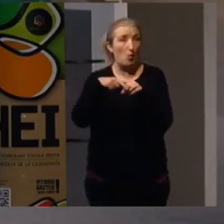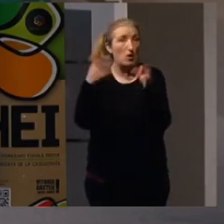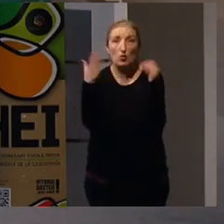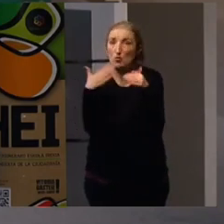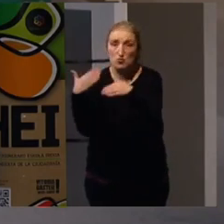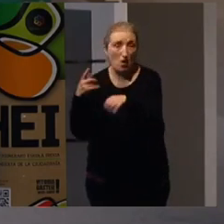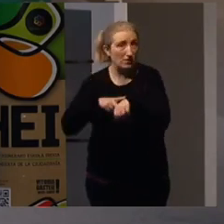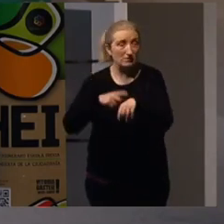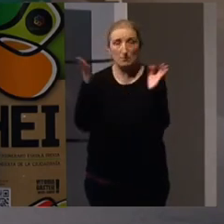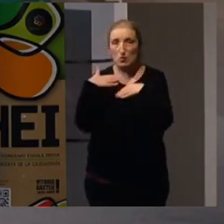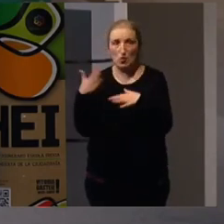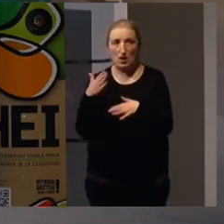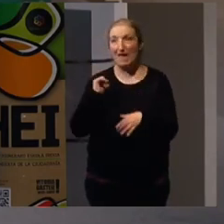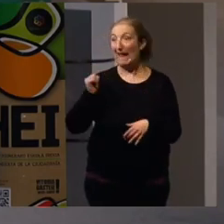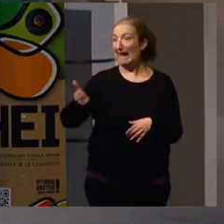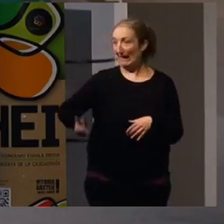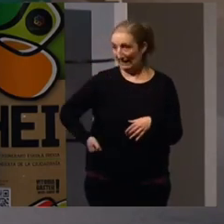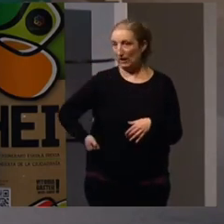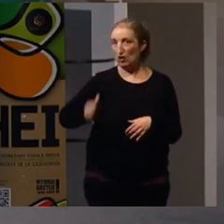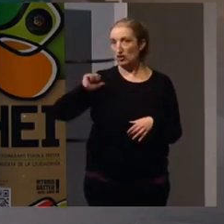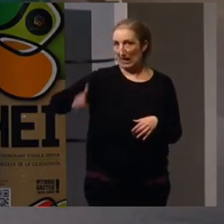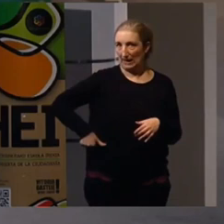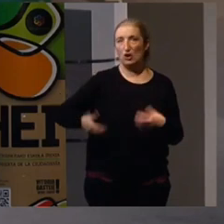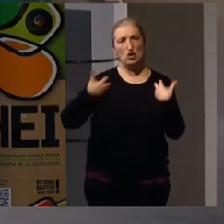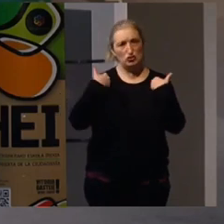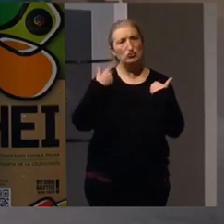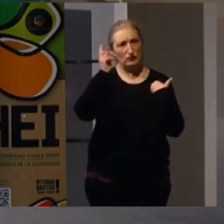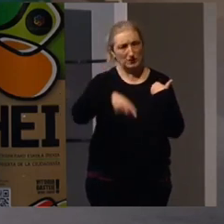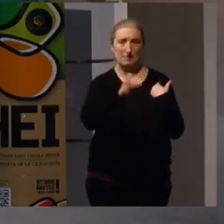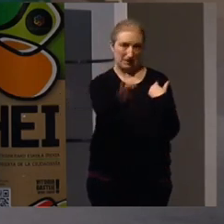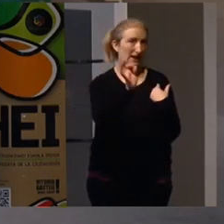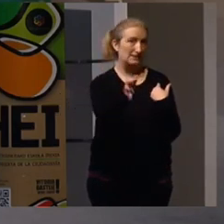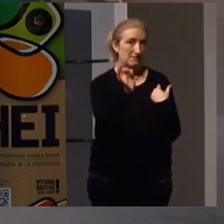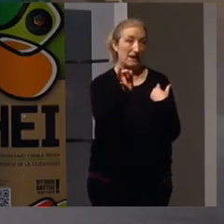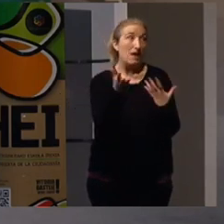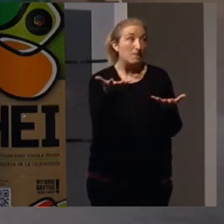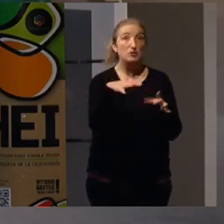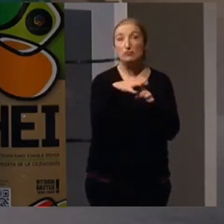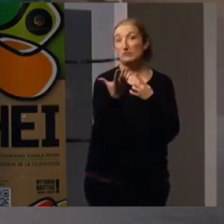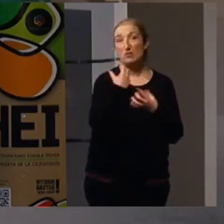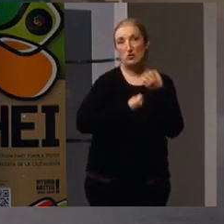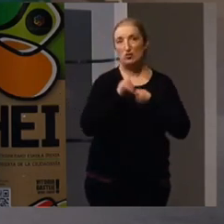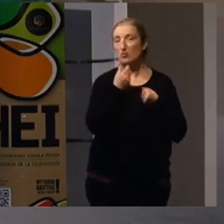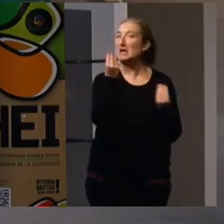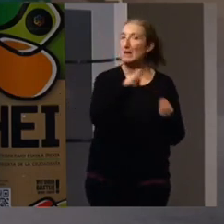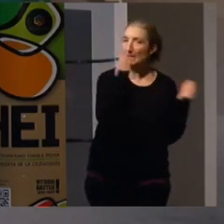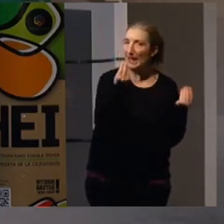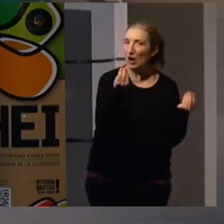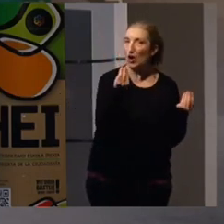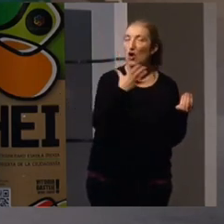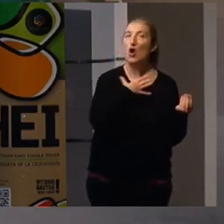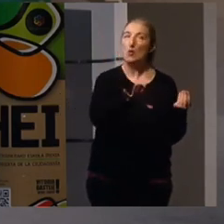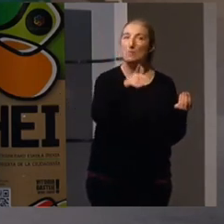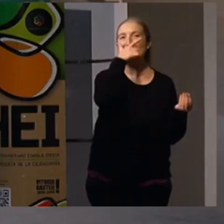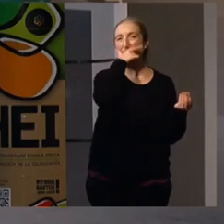Entonces, no es que los ricos estén exentos de sufrimiento psíquico, pero sí que cuanta mejor situación socioeconómica tienes, mejor